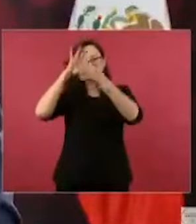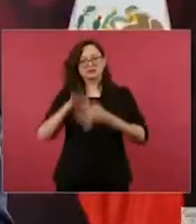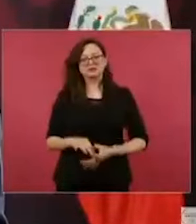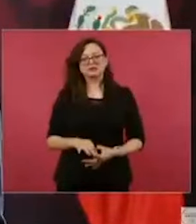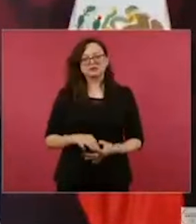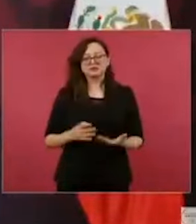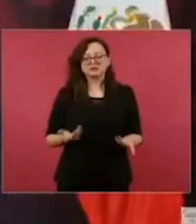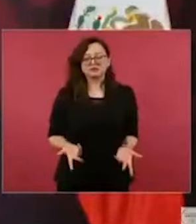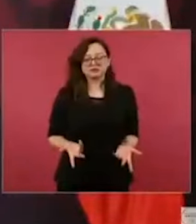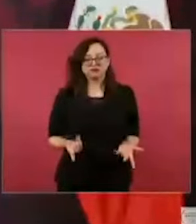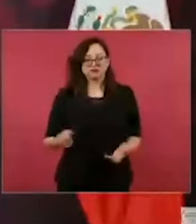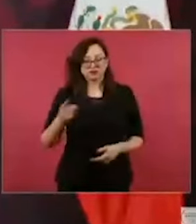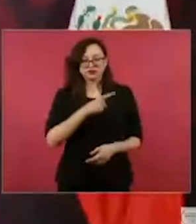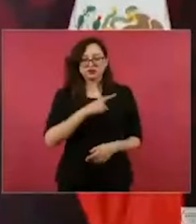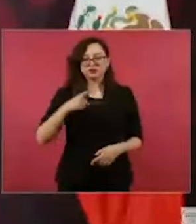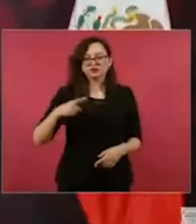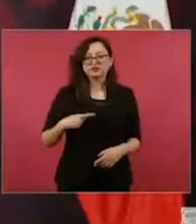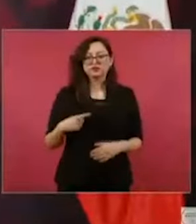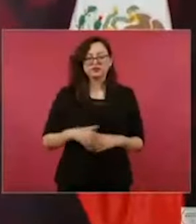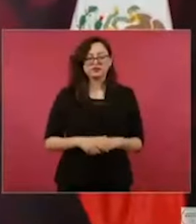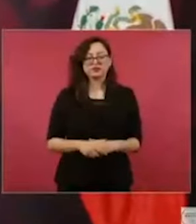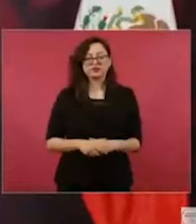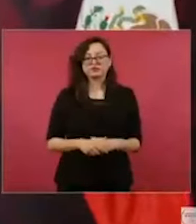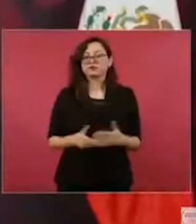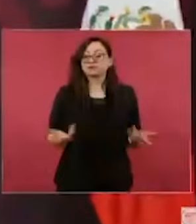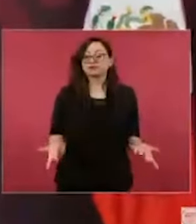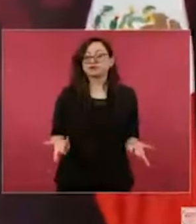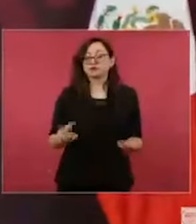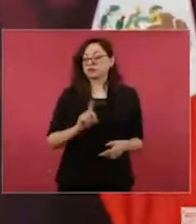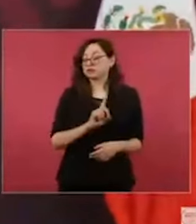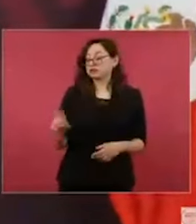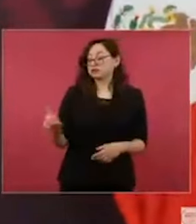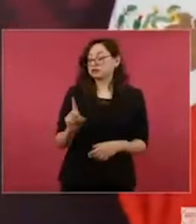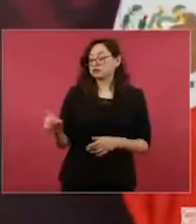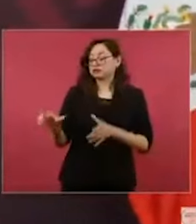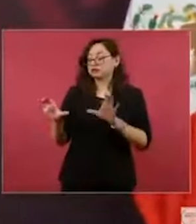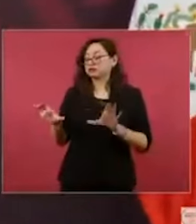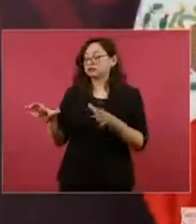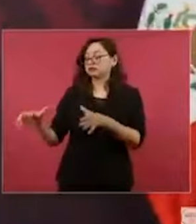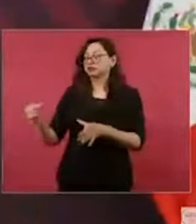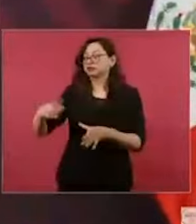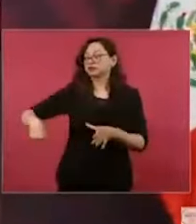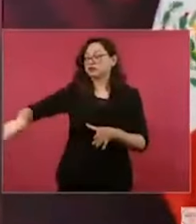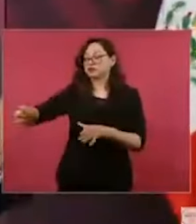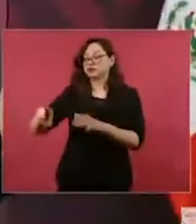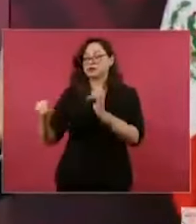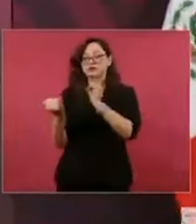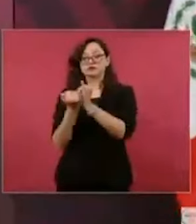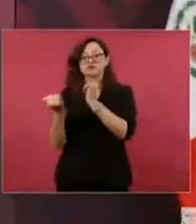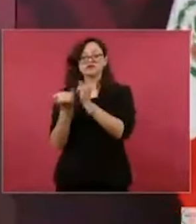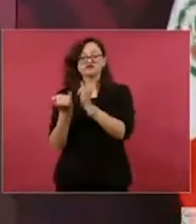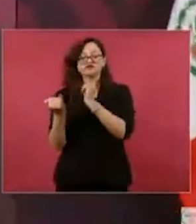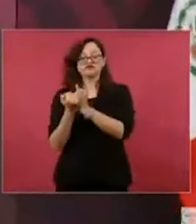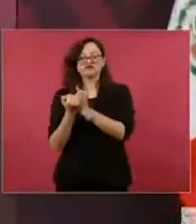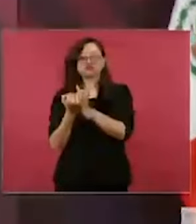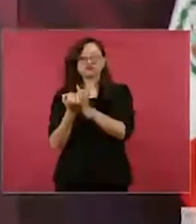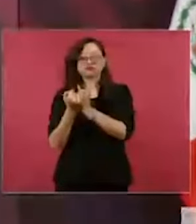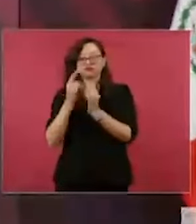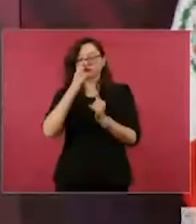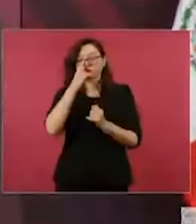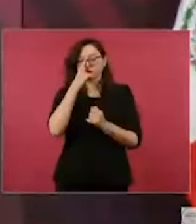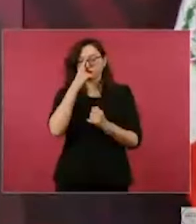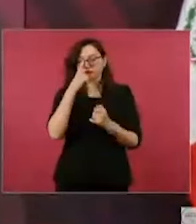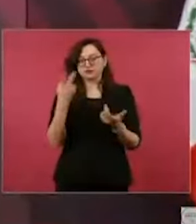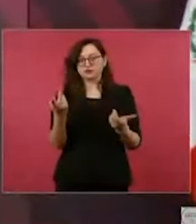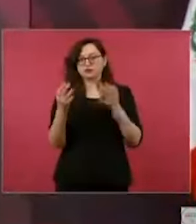recordó que este tema de deportar deportaciones masivas de cerrar la frontera pues ya se han hablado desde la campaña de